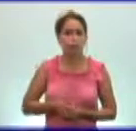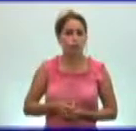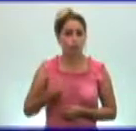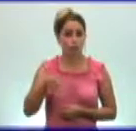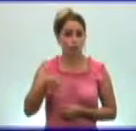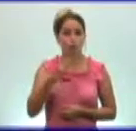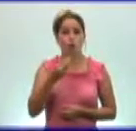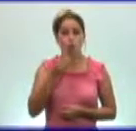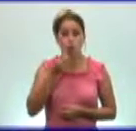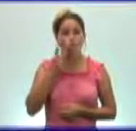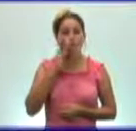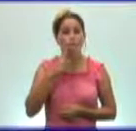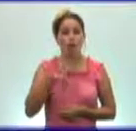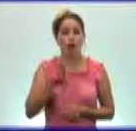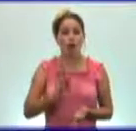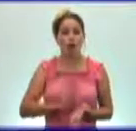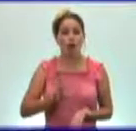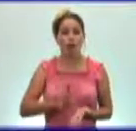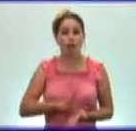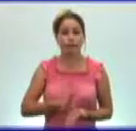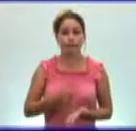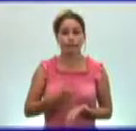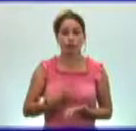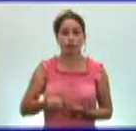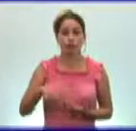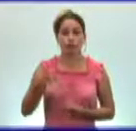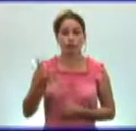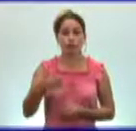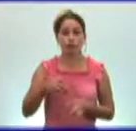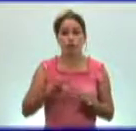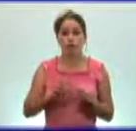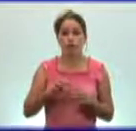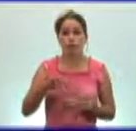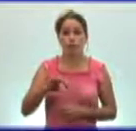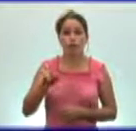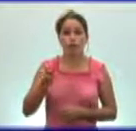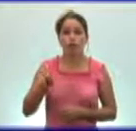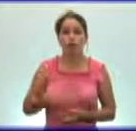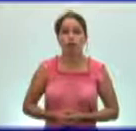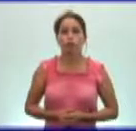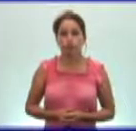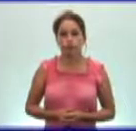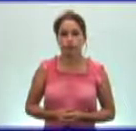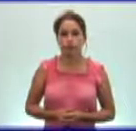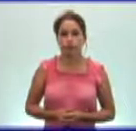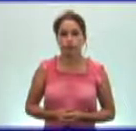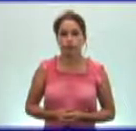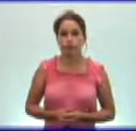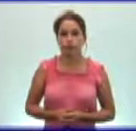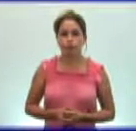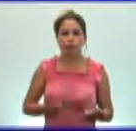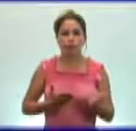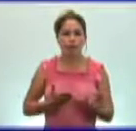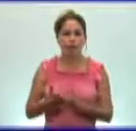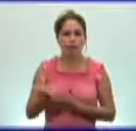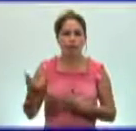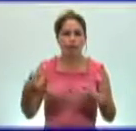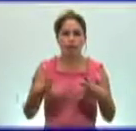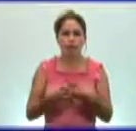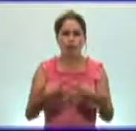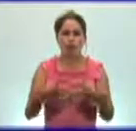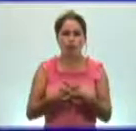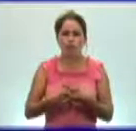en el libro de texto de 10º grado en la página 2. seguimos con el enlace covalente, pero el